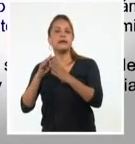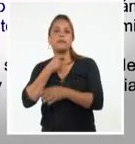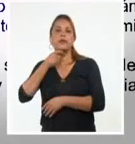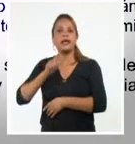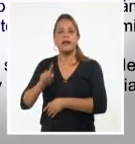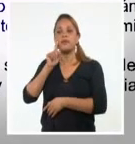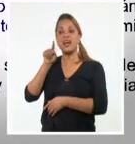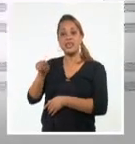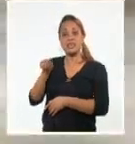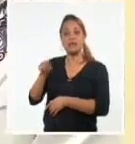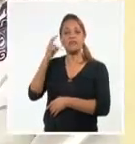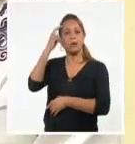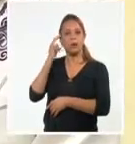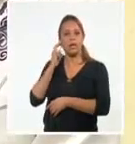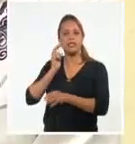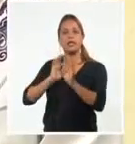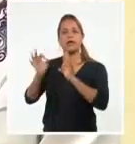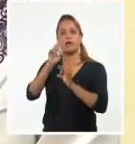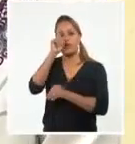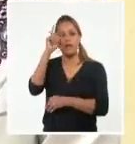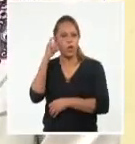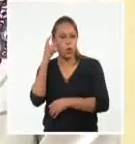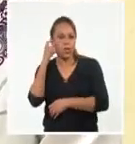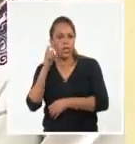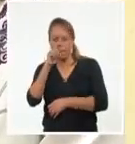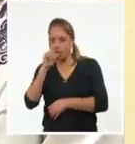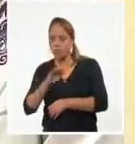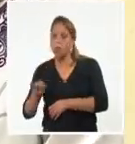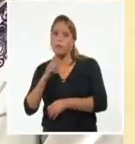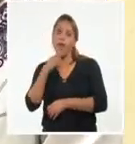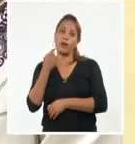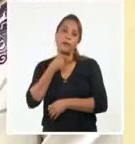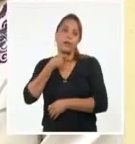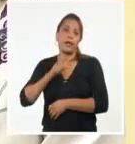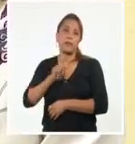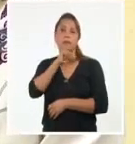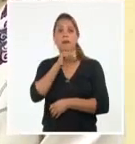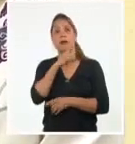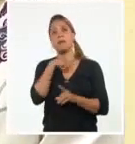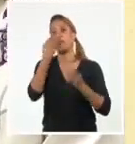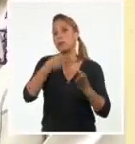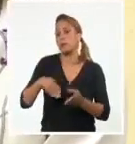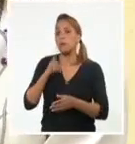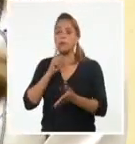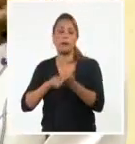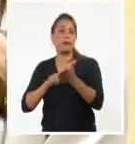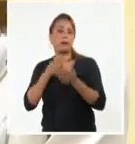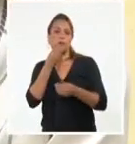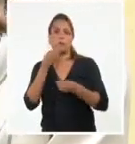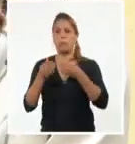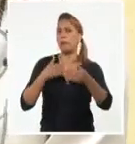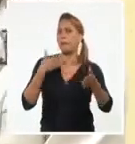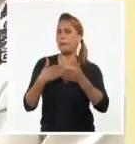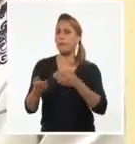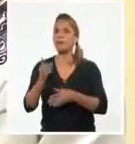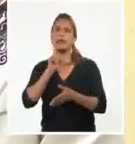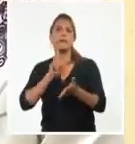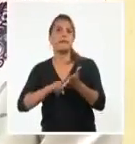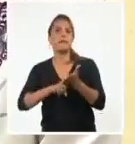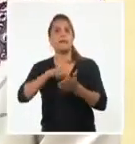una abuelita encargándose de sus nietos porque su madre murió y su padre se desentendió, o su padre y su madre